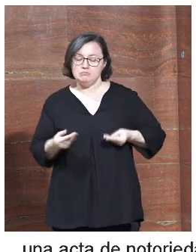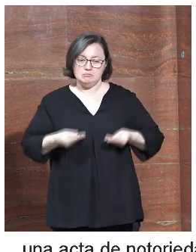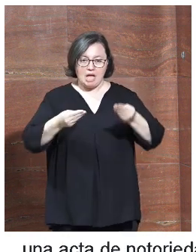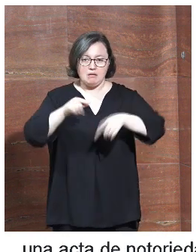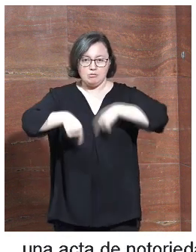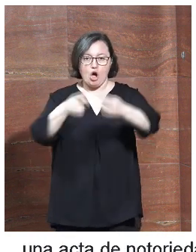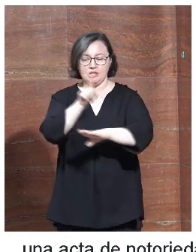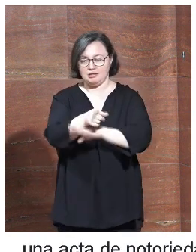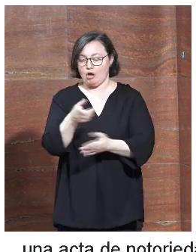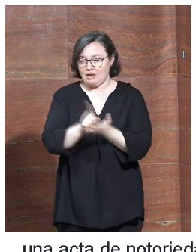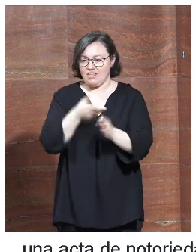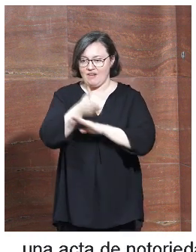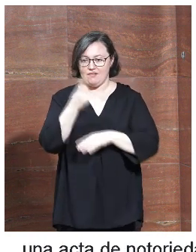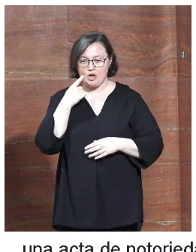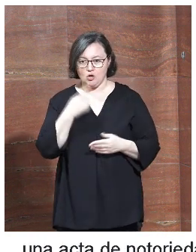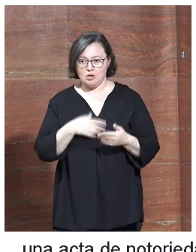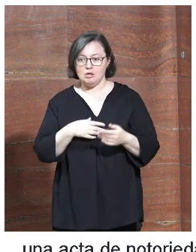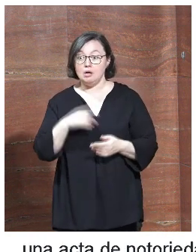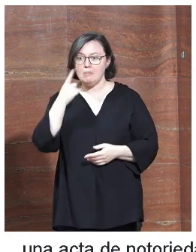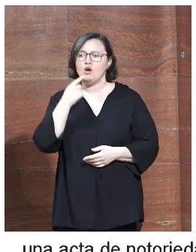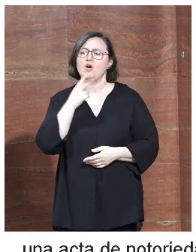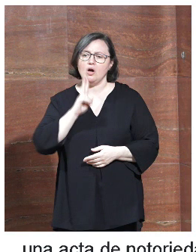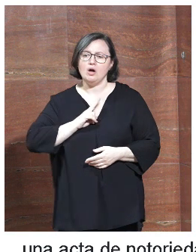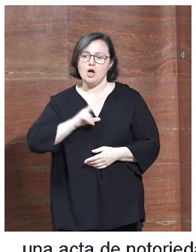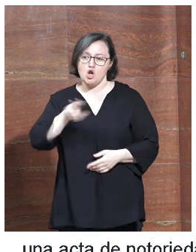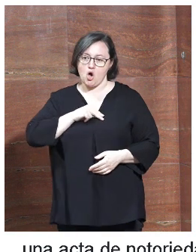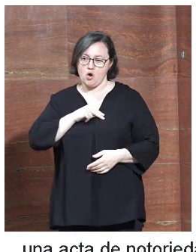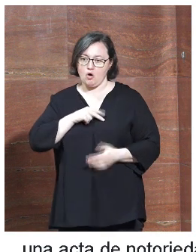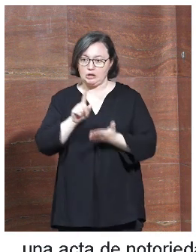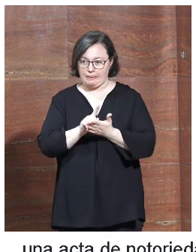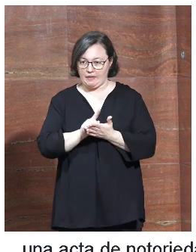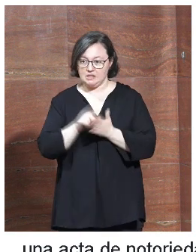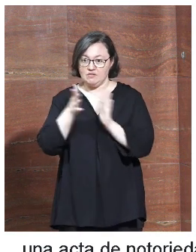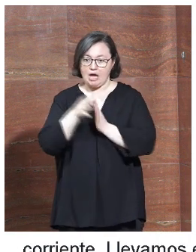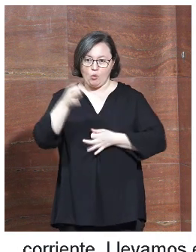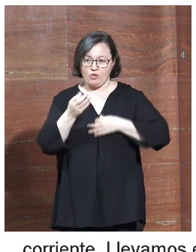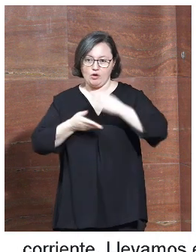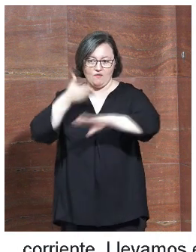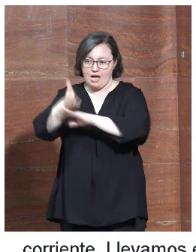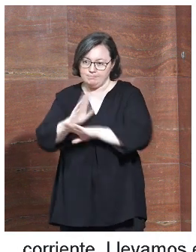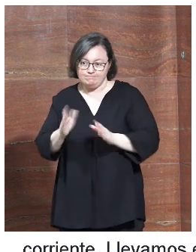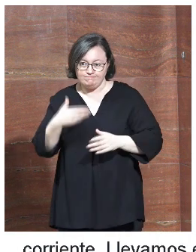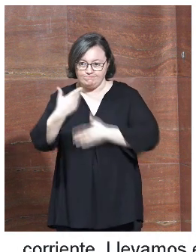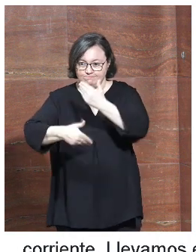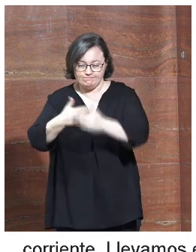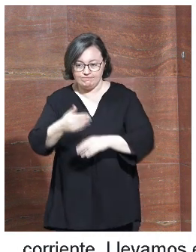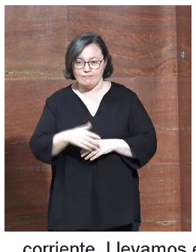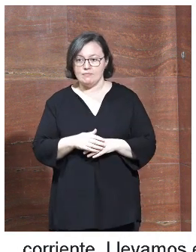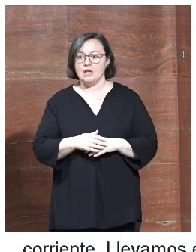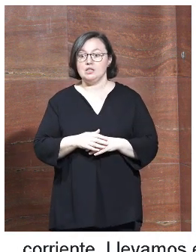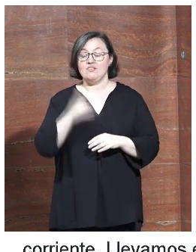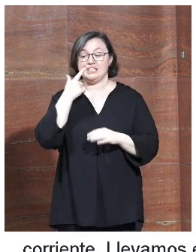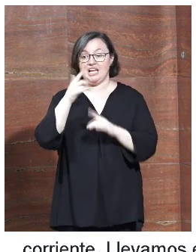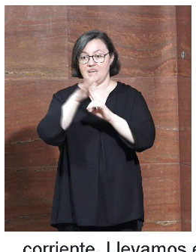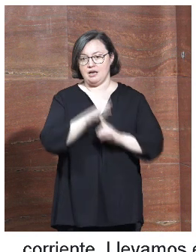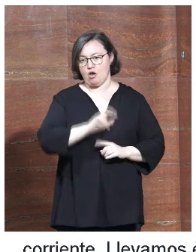¿eh? Evidentemente estamos en proceso. Esto no va a quedar aquí, pero así nos ha pasado. Última reflexión en términos de